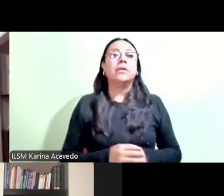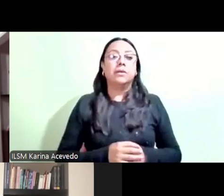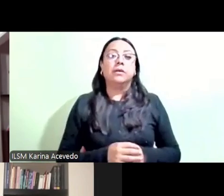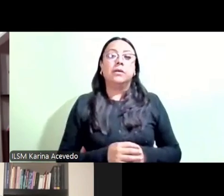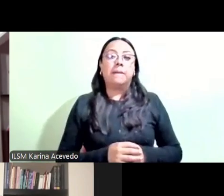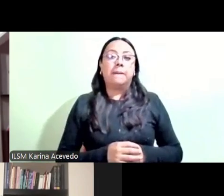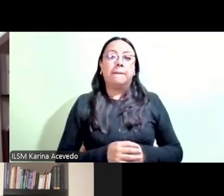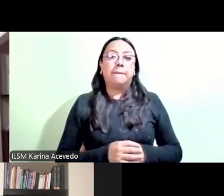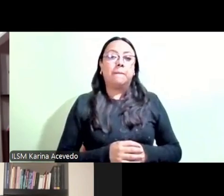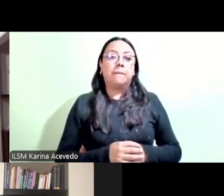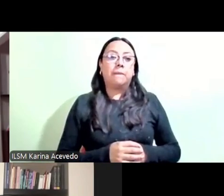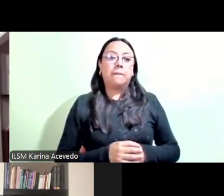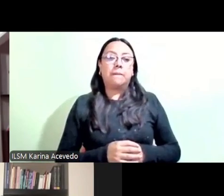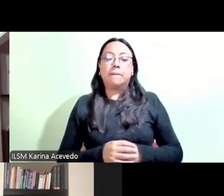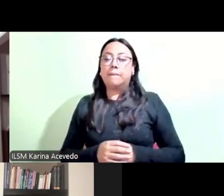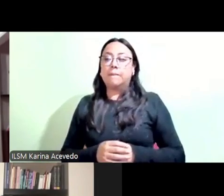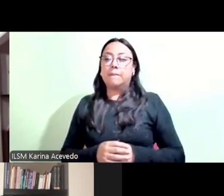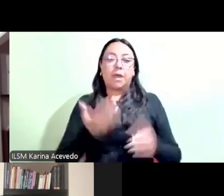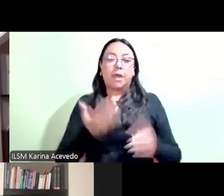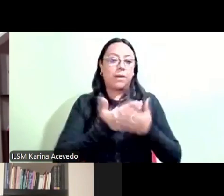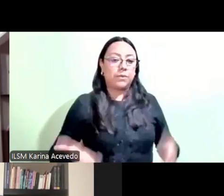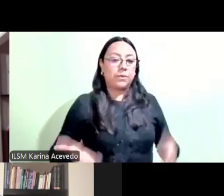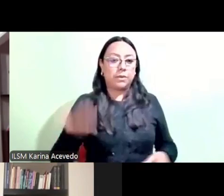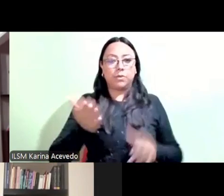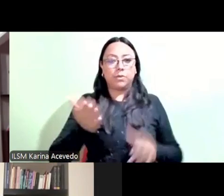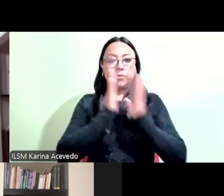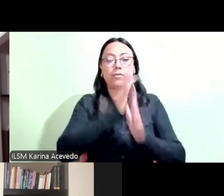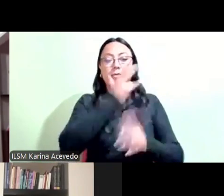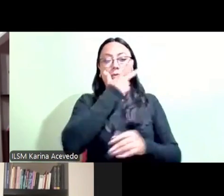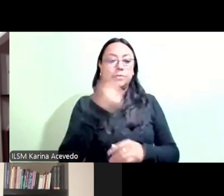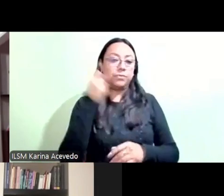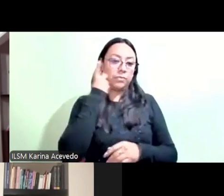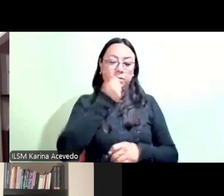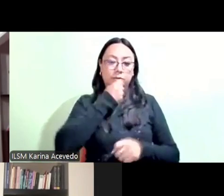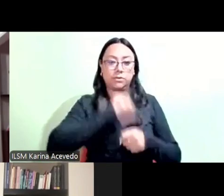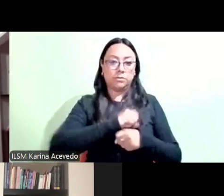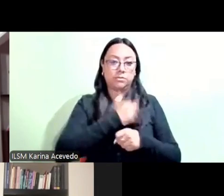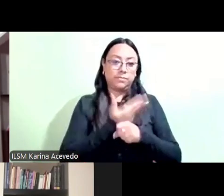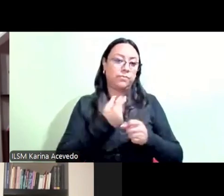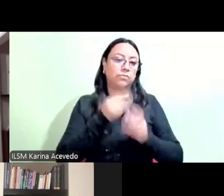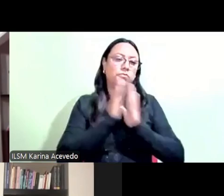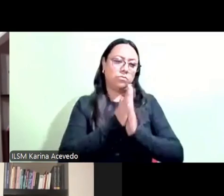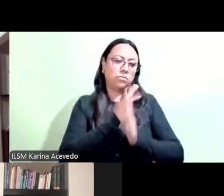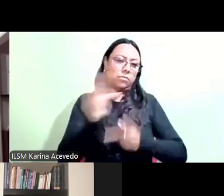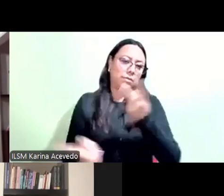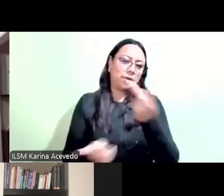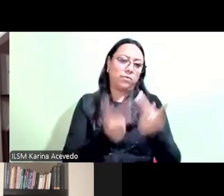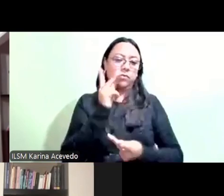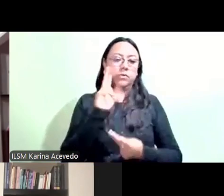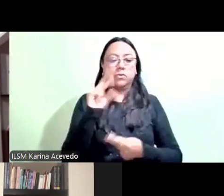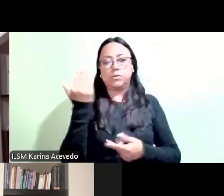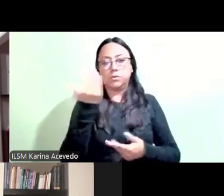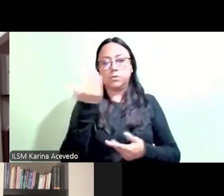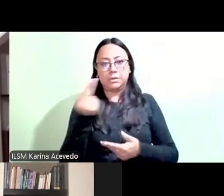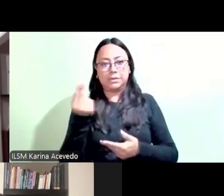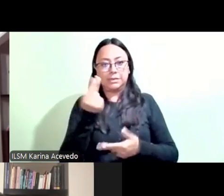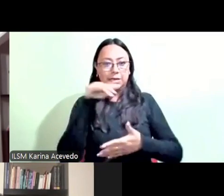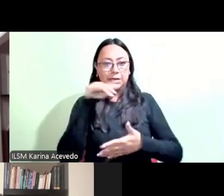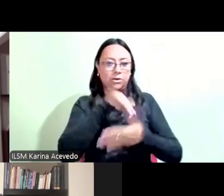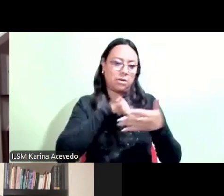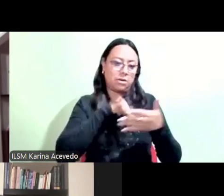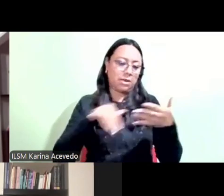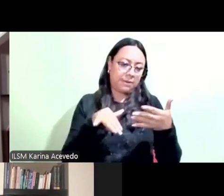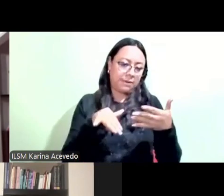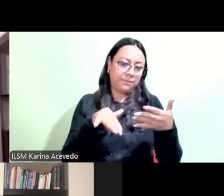conocimiento de todas y de todos ustedes. Solicitaría al diputado secretario consultar a los integrantes si es de dispensarse su lectura, si